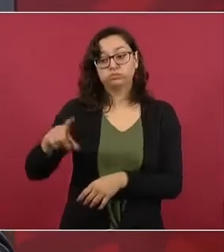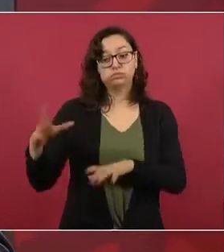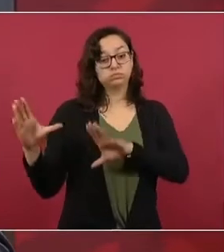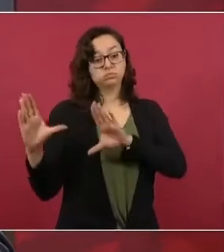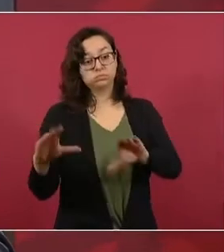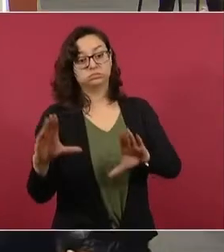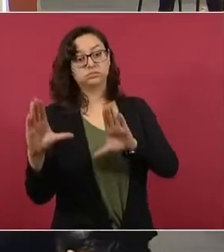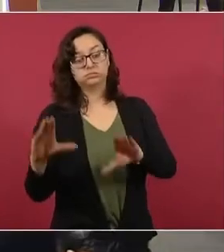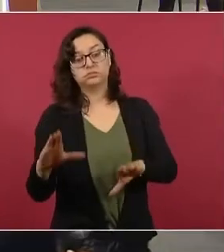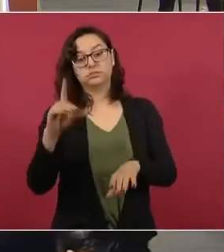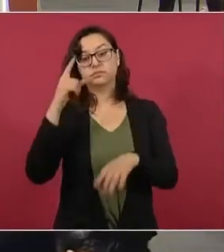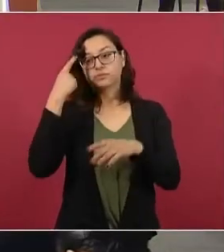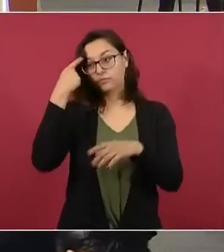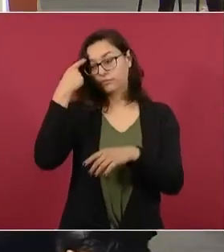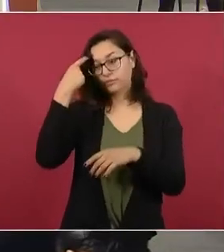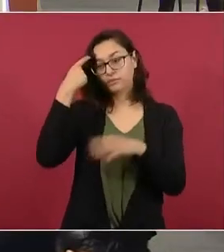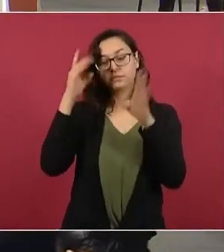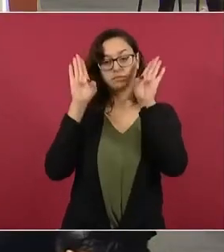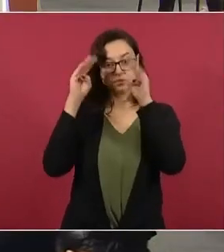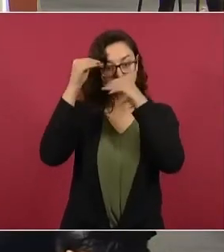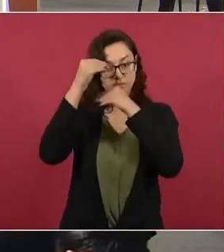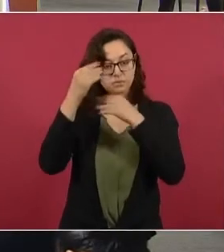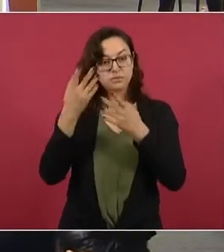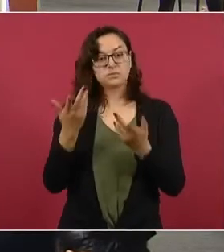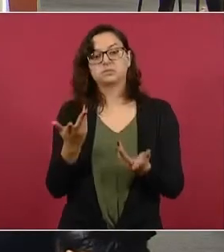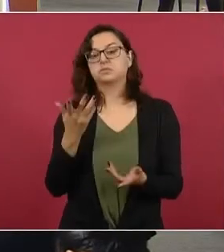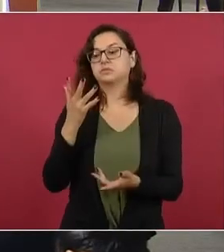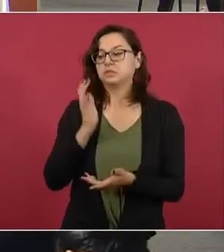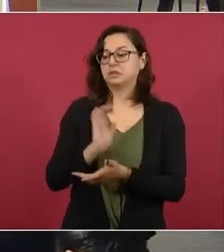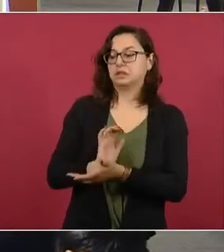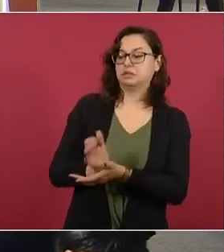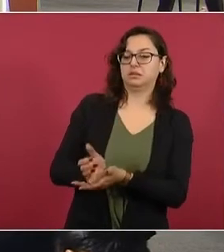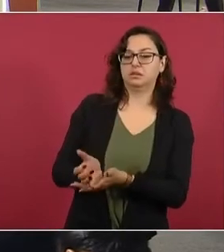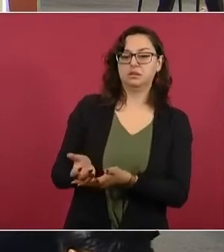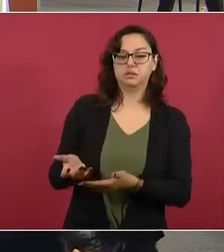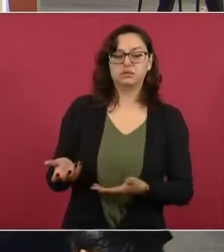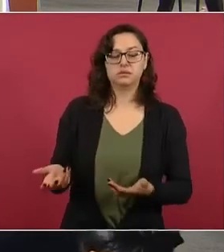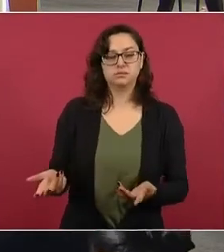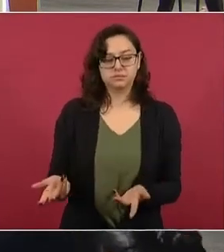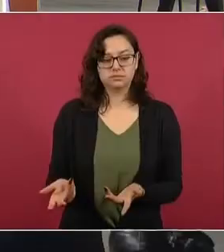Entonces, recuerdo que era yo jefe de gobierno